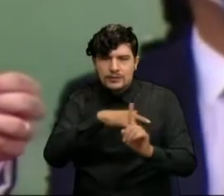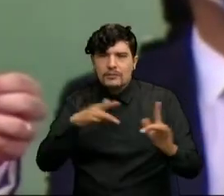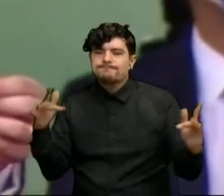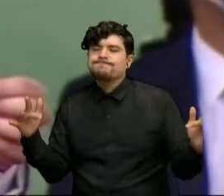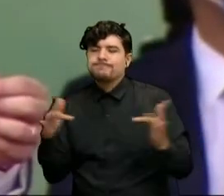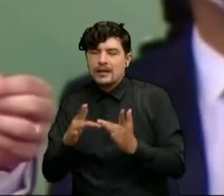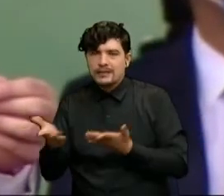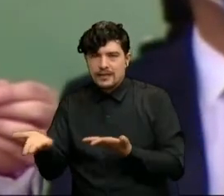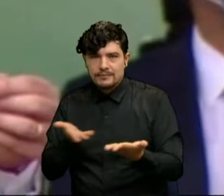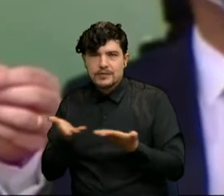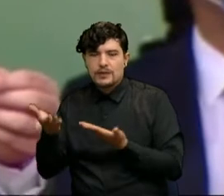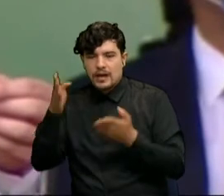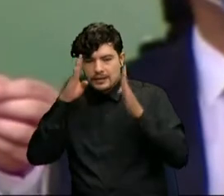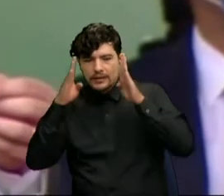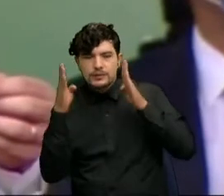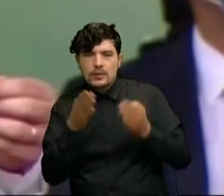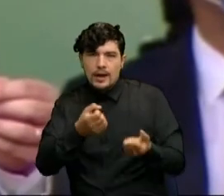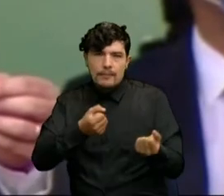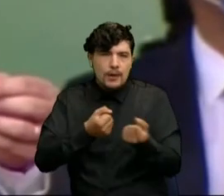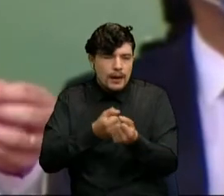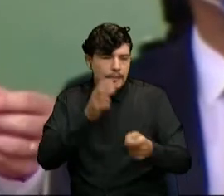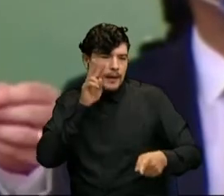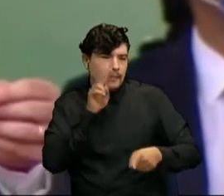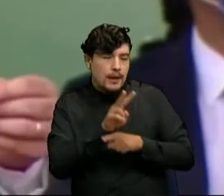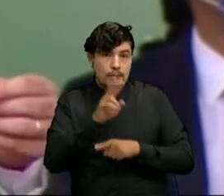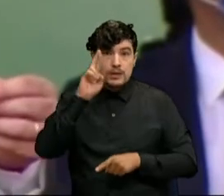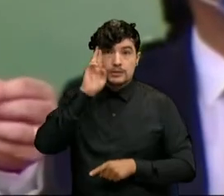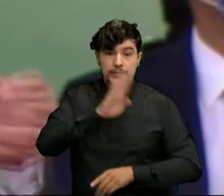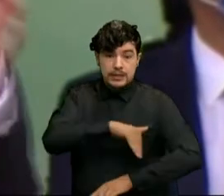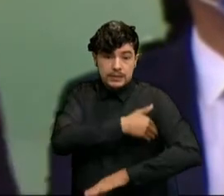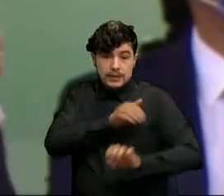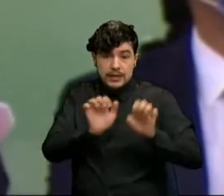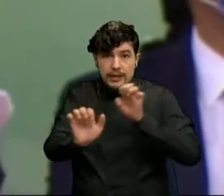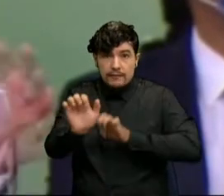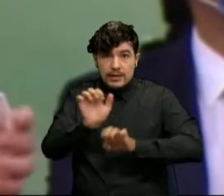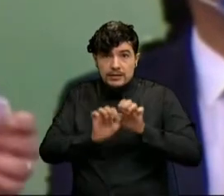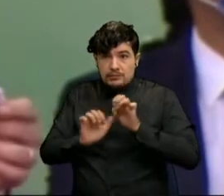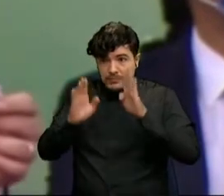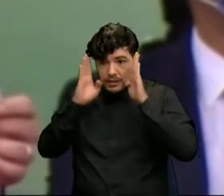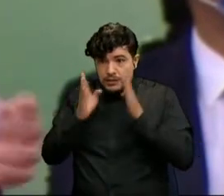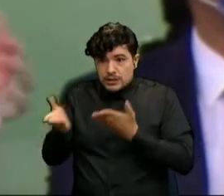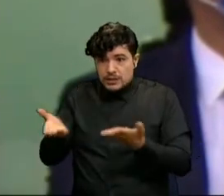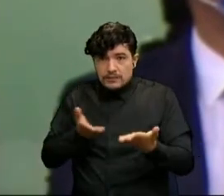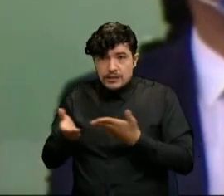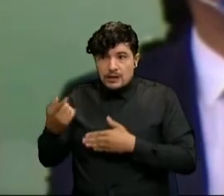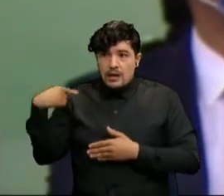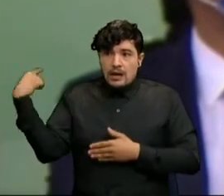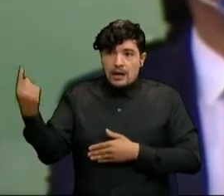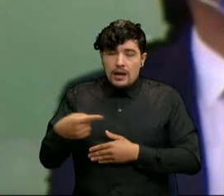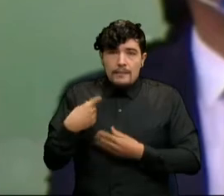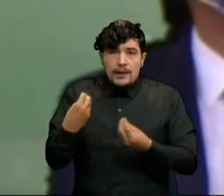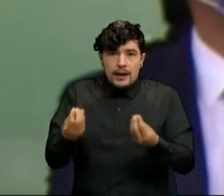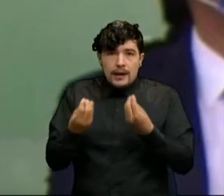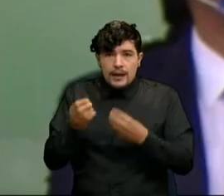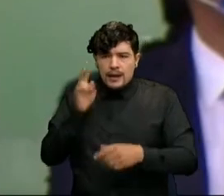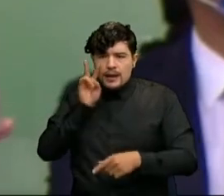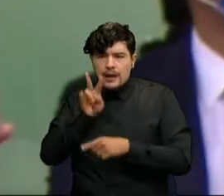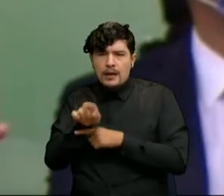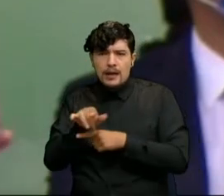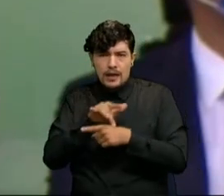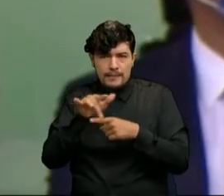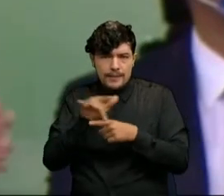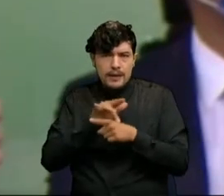el Ministerio de Defensa estará prestando el servicio y el apoyo a nuestra policía, de modo que ese modelo de vigilancia sea aplicado de